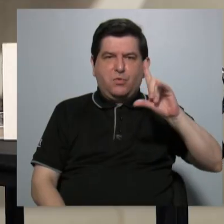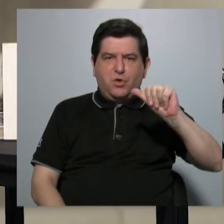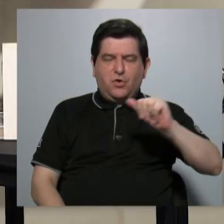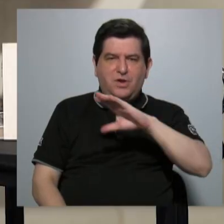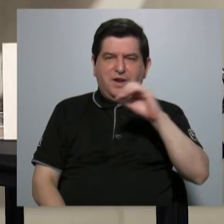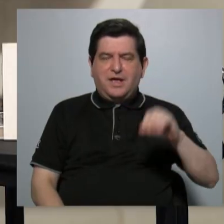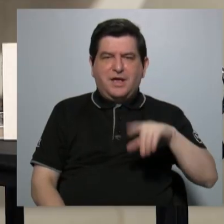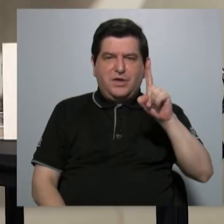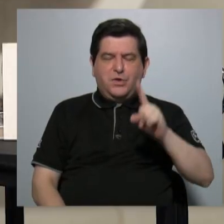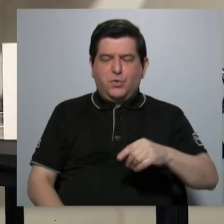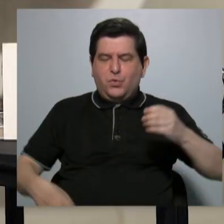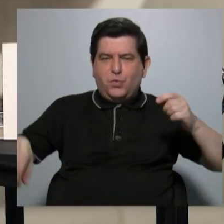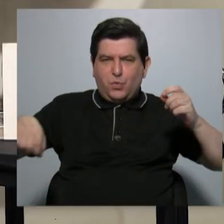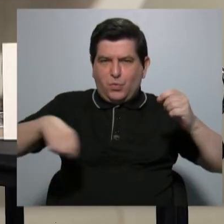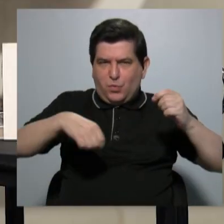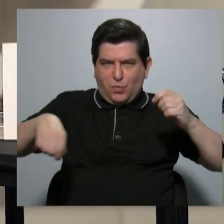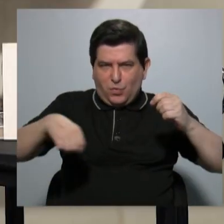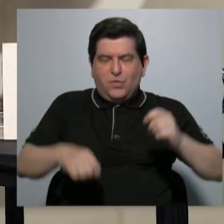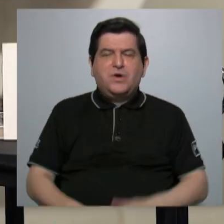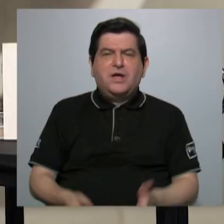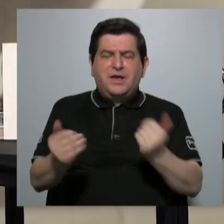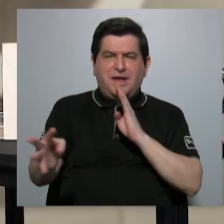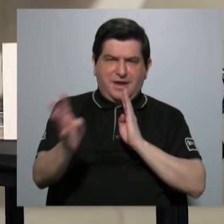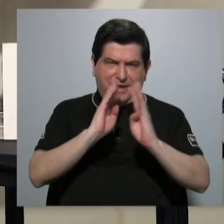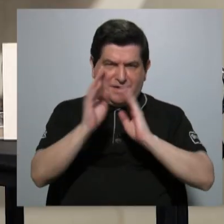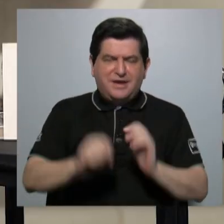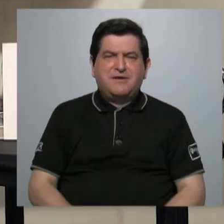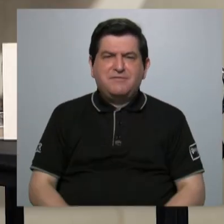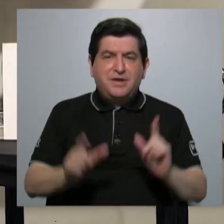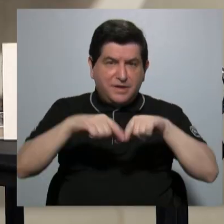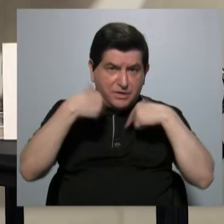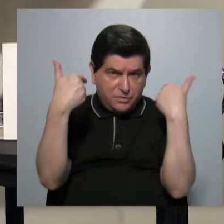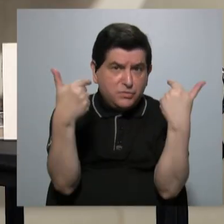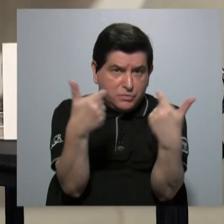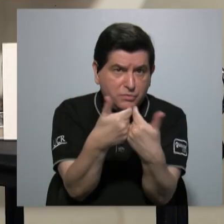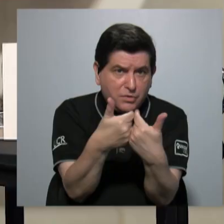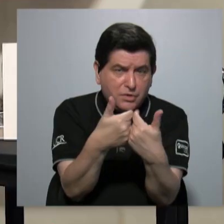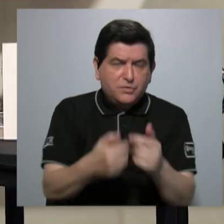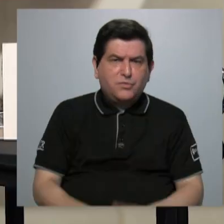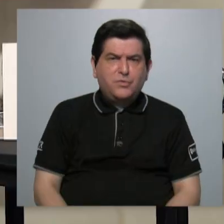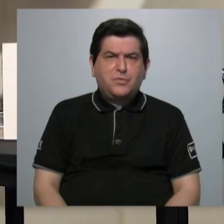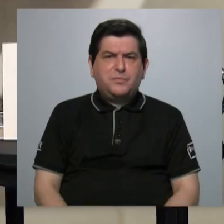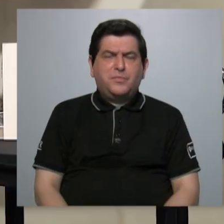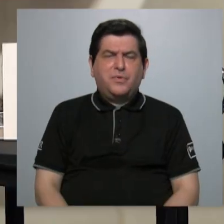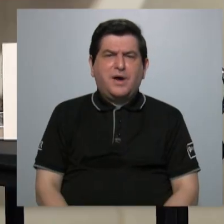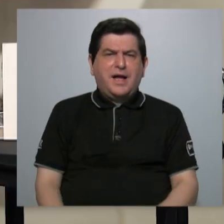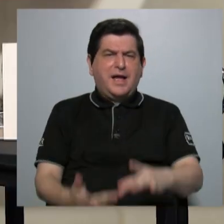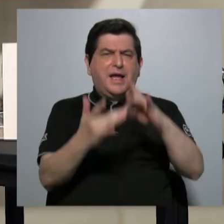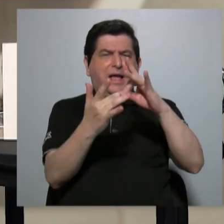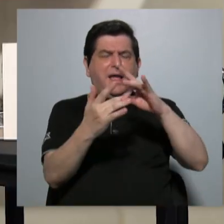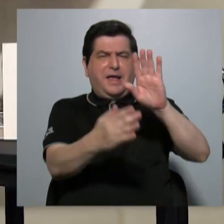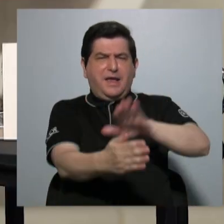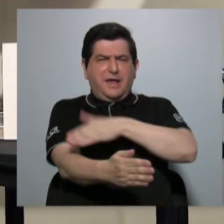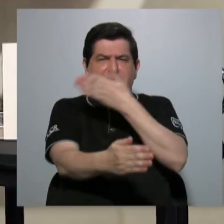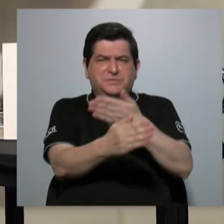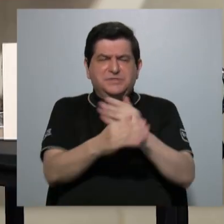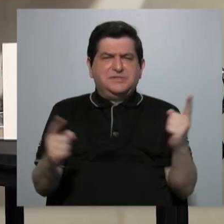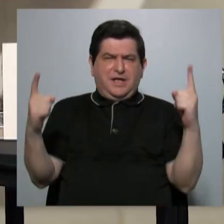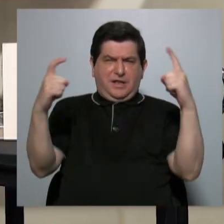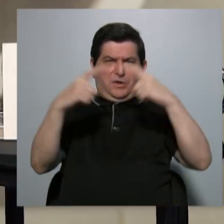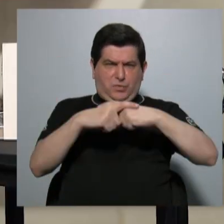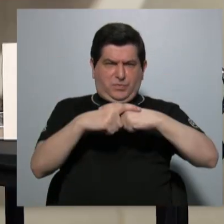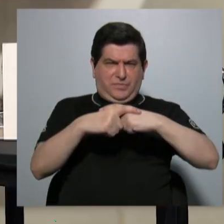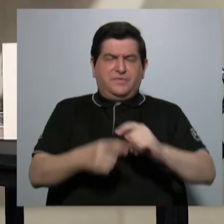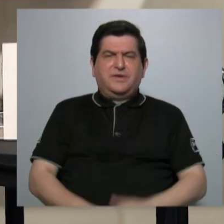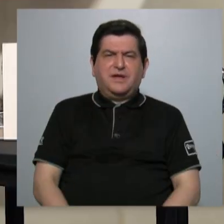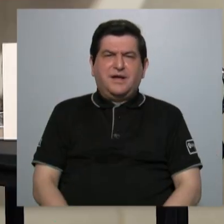violonchelo, ¿verdad? Si queremos hablar de un repertorio especial, complejo,